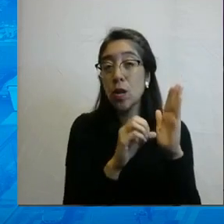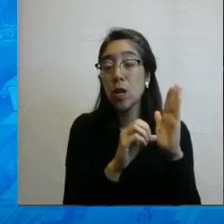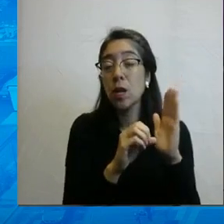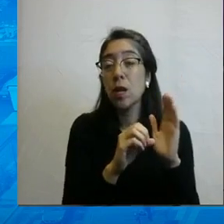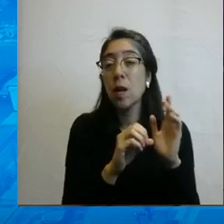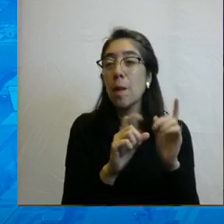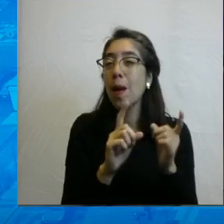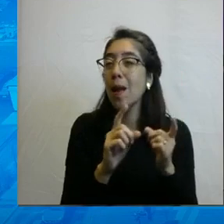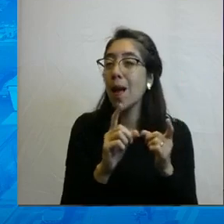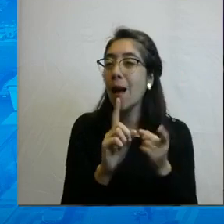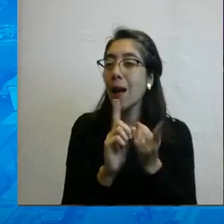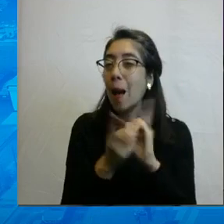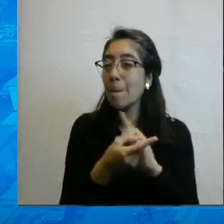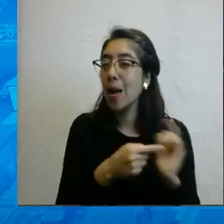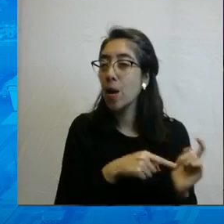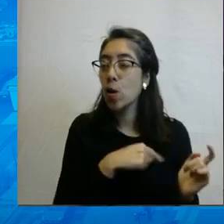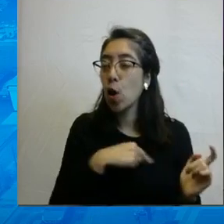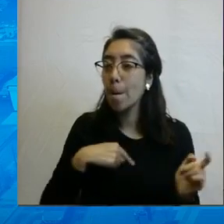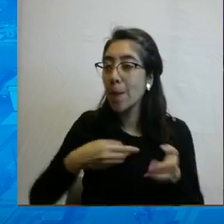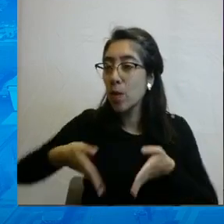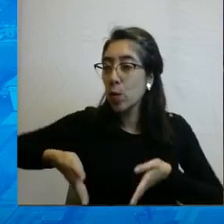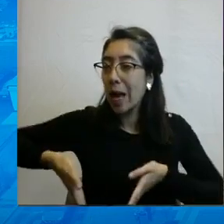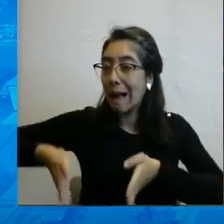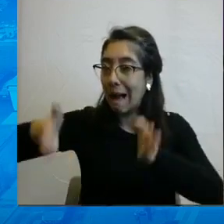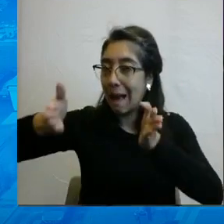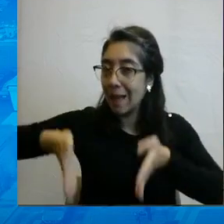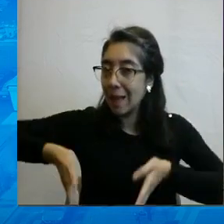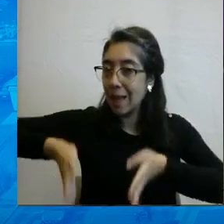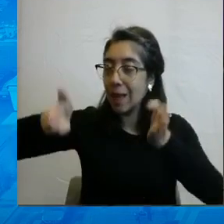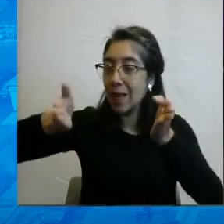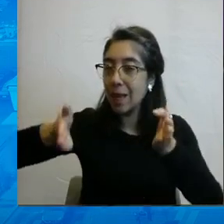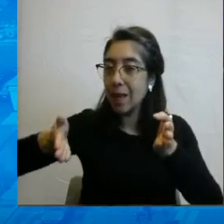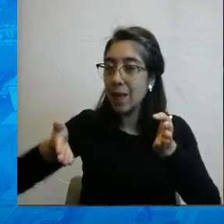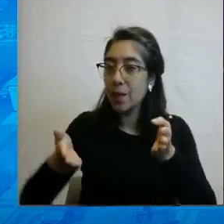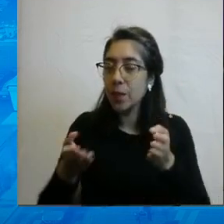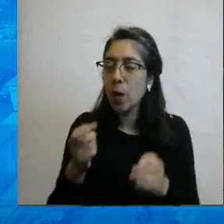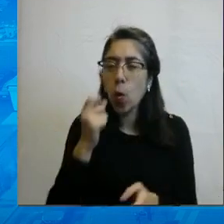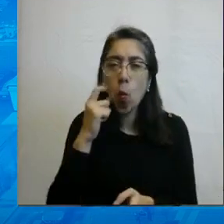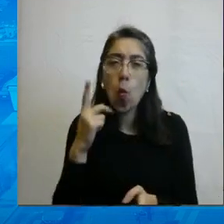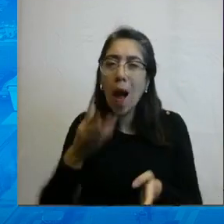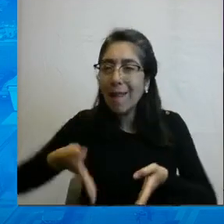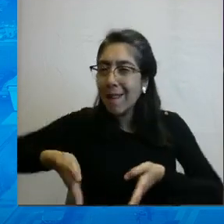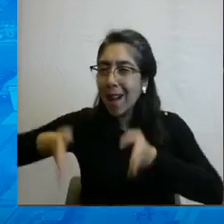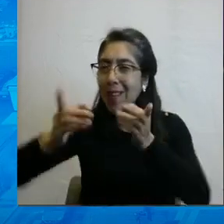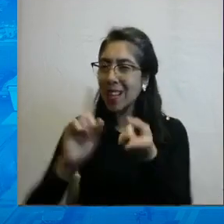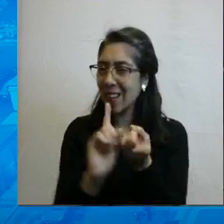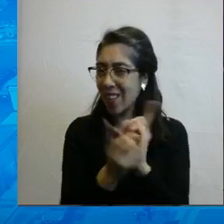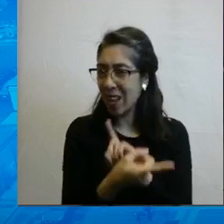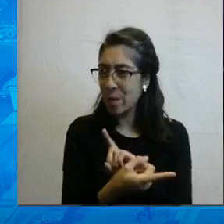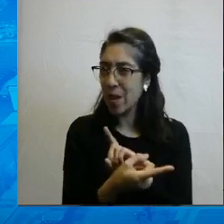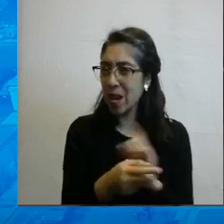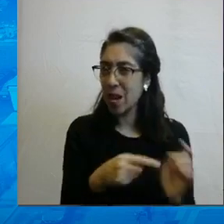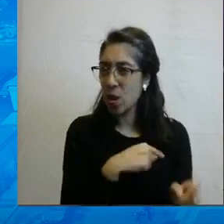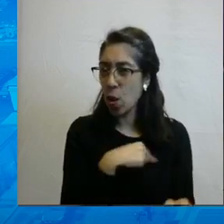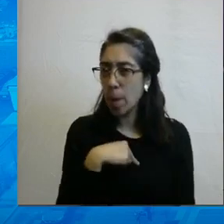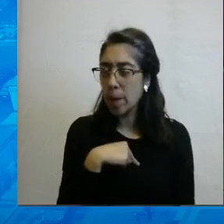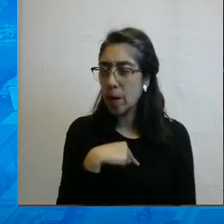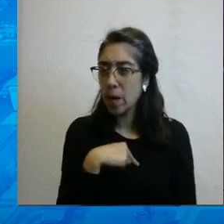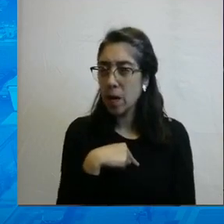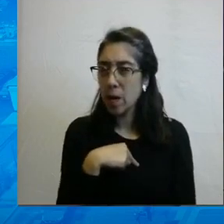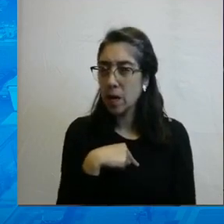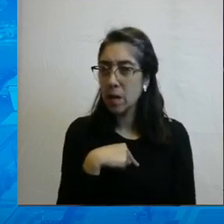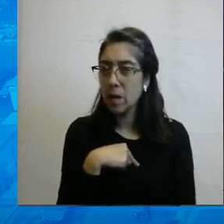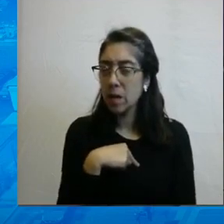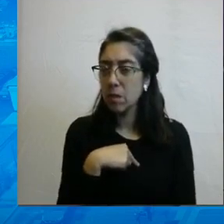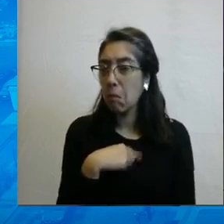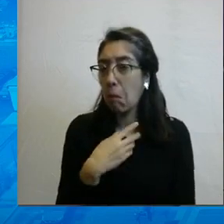calle. ¿Se nos puede más o menos resumir a qué cambio va a ser esta modificación de esta ordenanza?